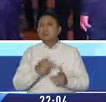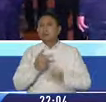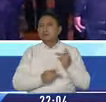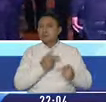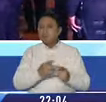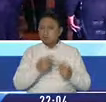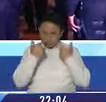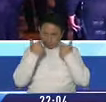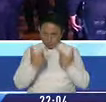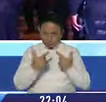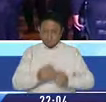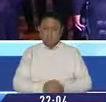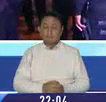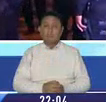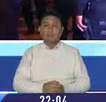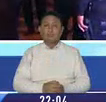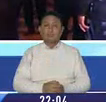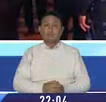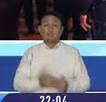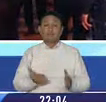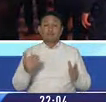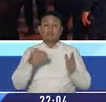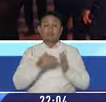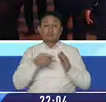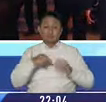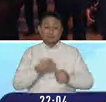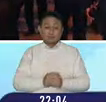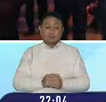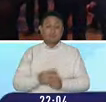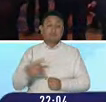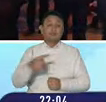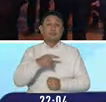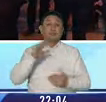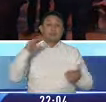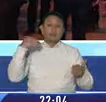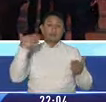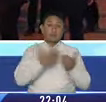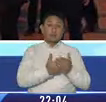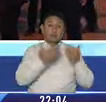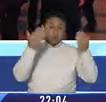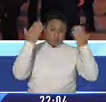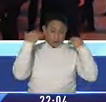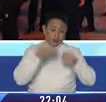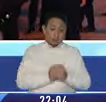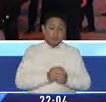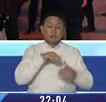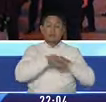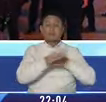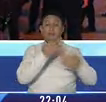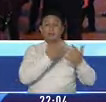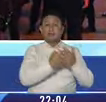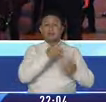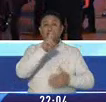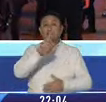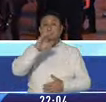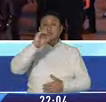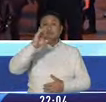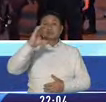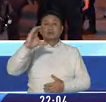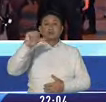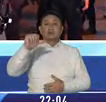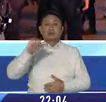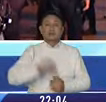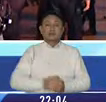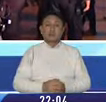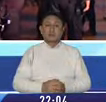que se va a llevar a cabo acá. Repetimos, hace pocos minutos llegó Germán Cáceres acá a lo que es la cárcel de Guayaquil. Estamos